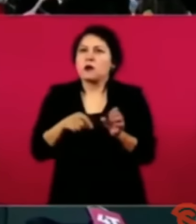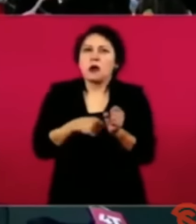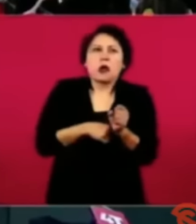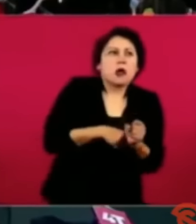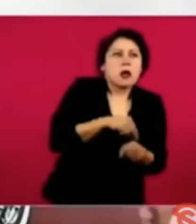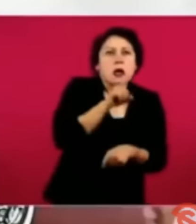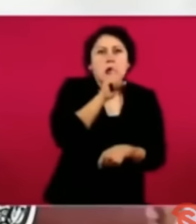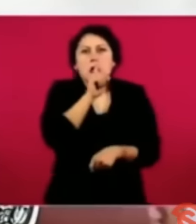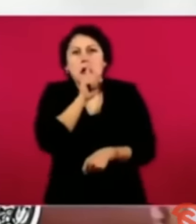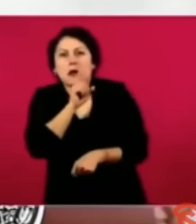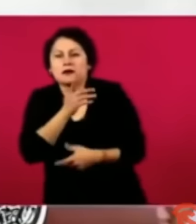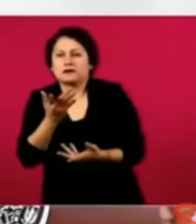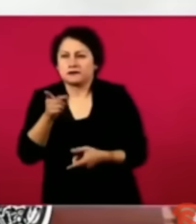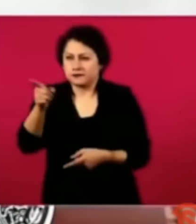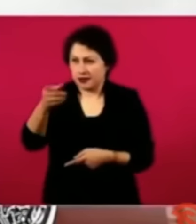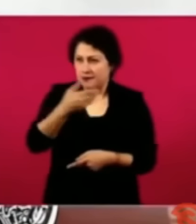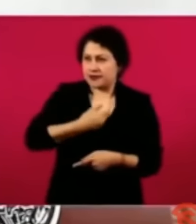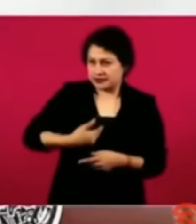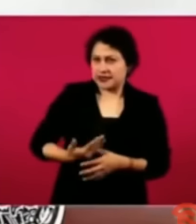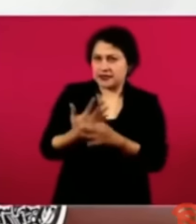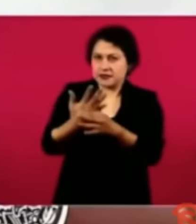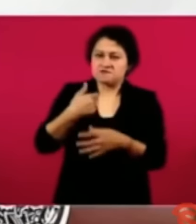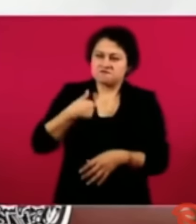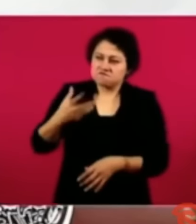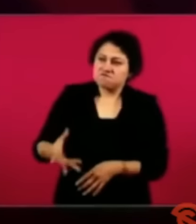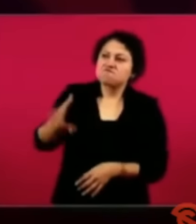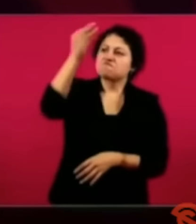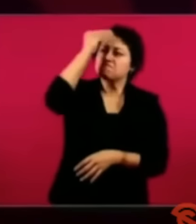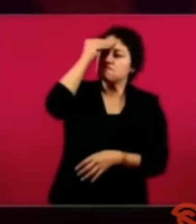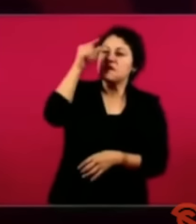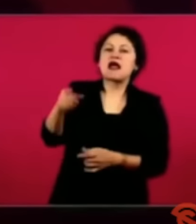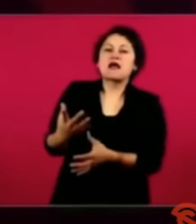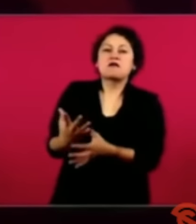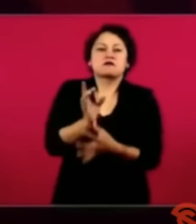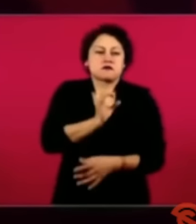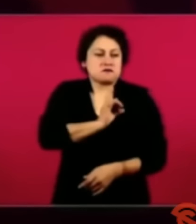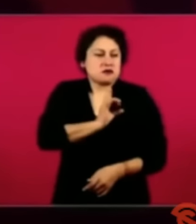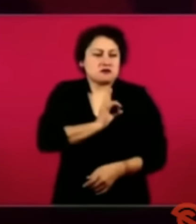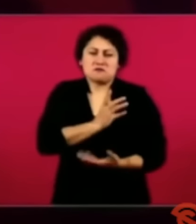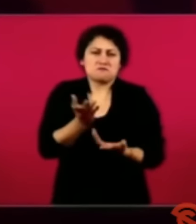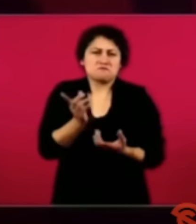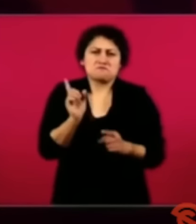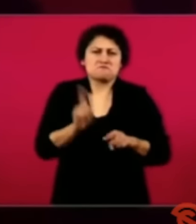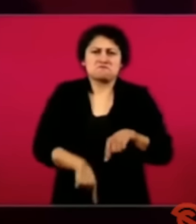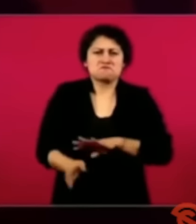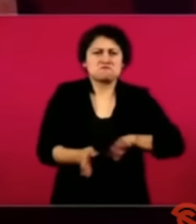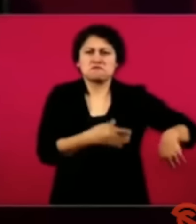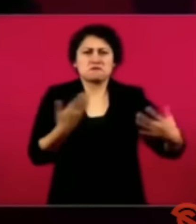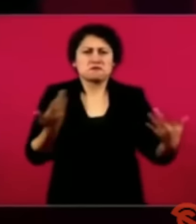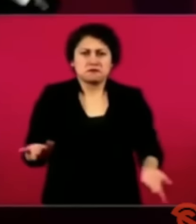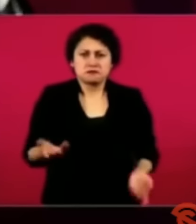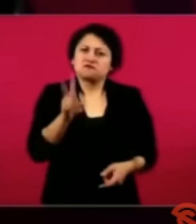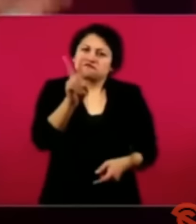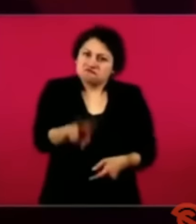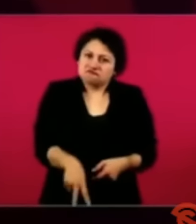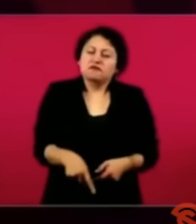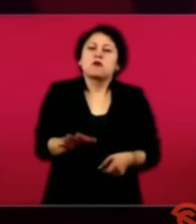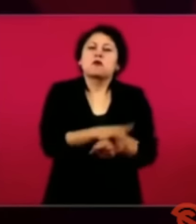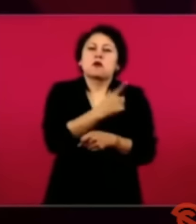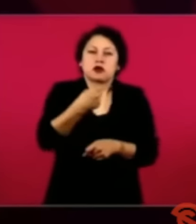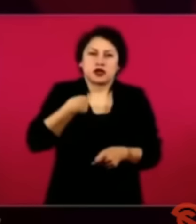a definirse. Muchos me han criticado porque en algunos años fui crítico, creyendo en esta idea de